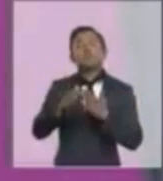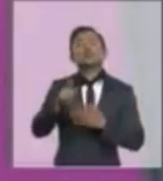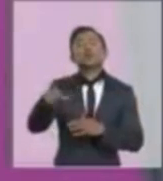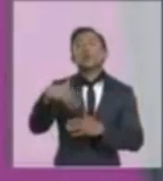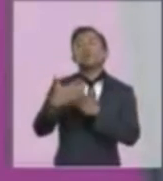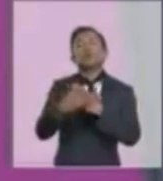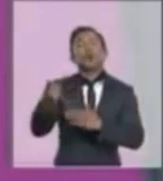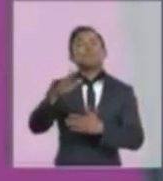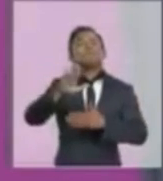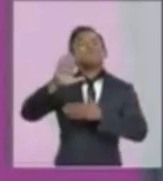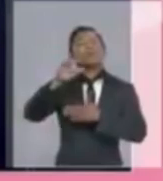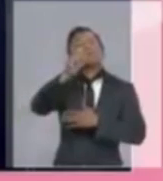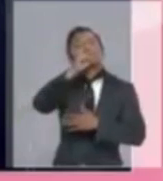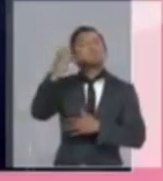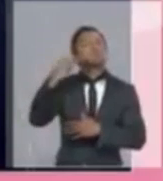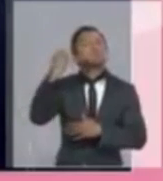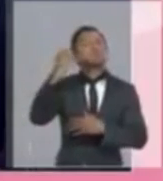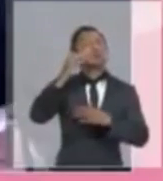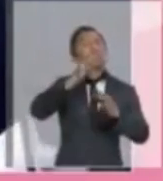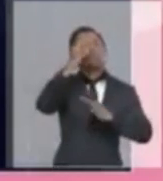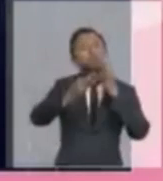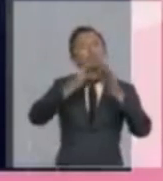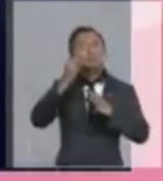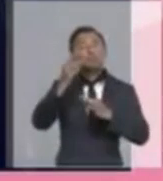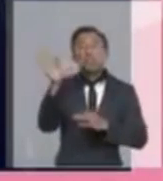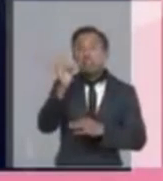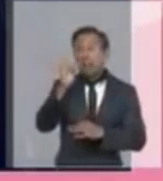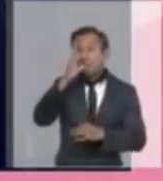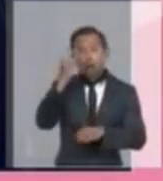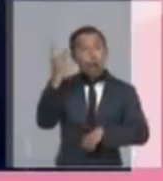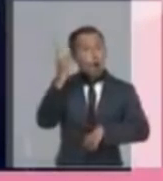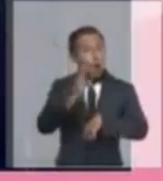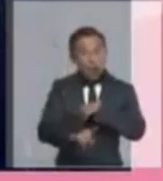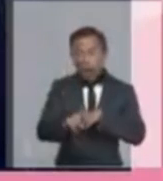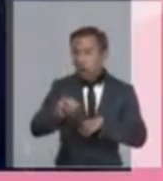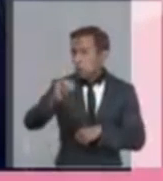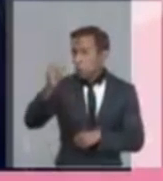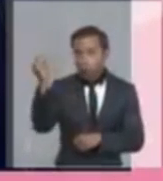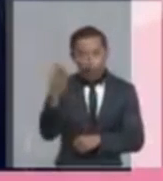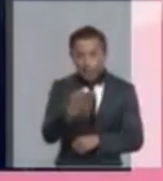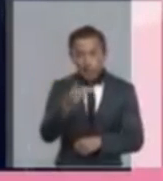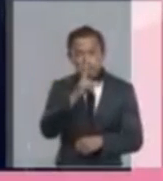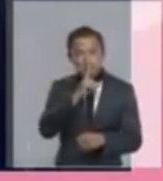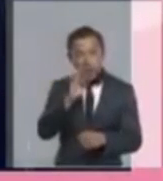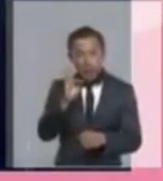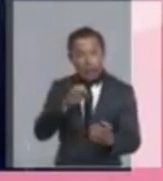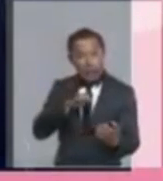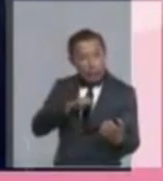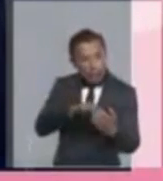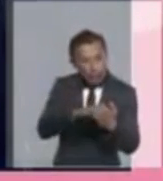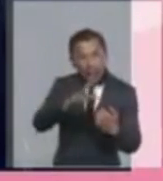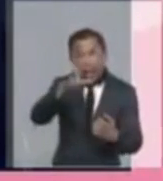promesas de campaña y en caso de no cumplirla, que se finquen responsabilidades y sanciones concretas si les miente a los ciudadanos?